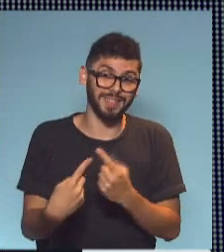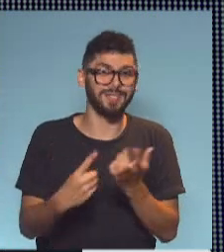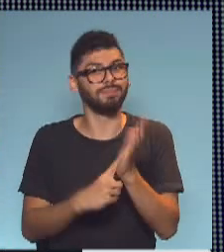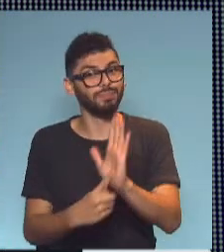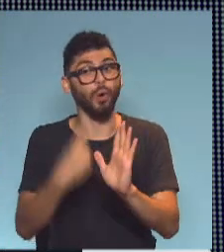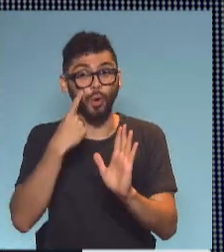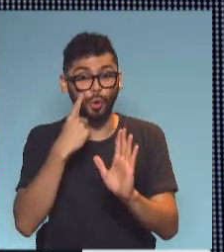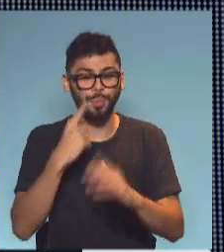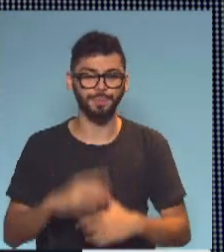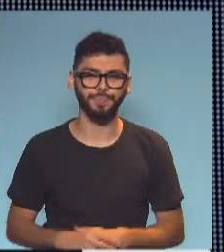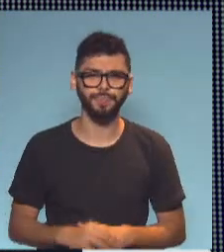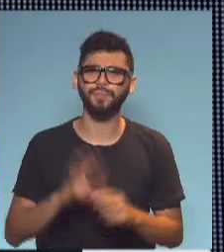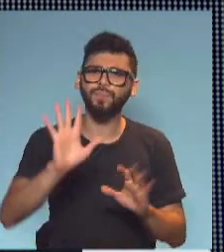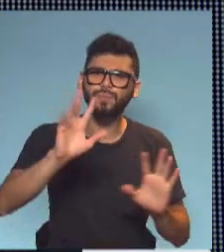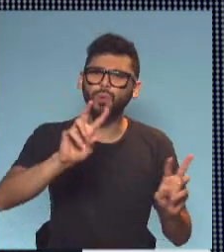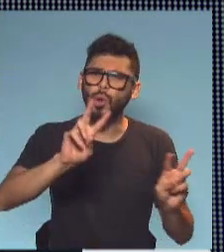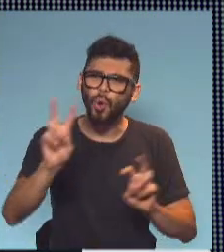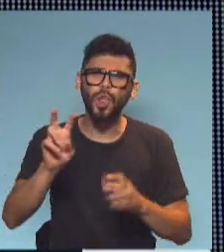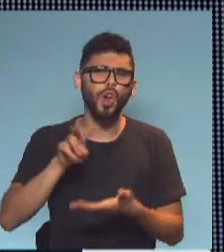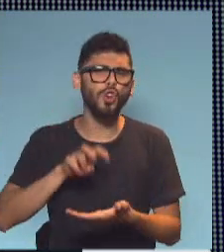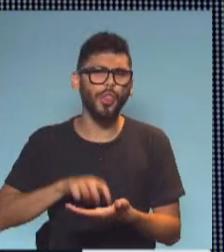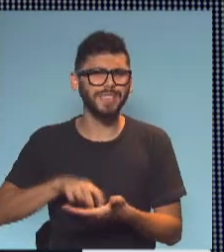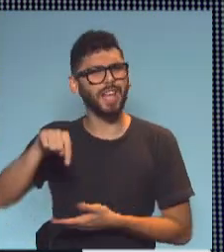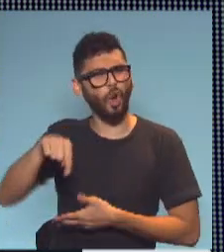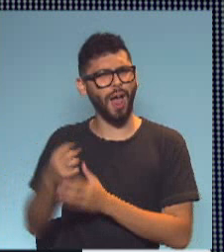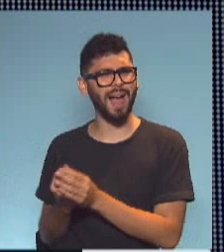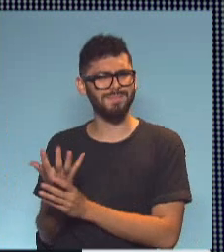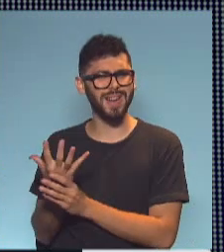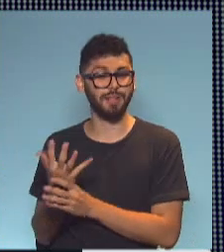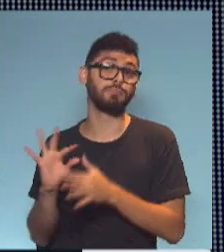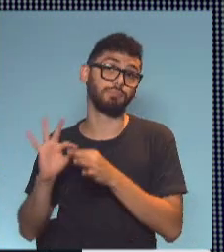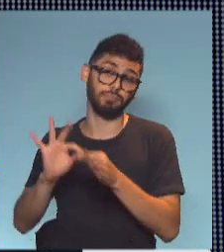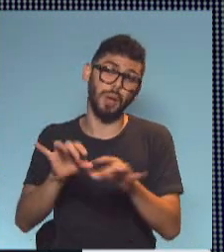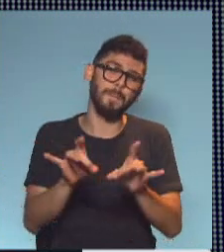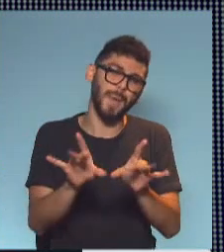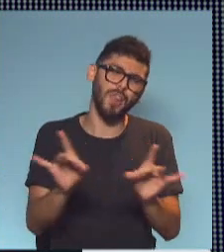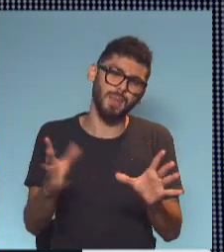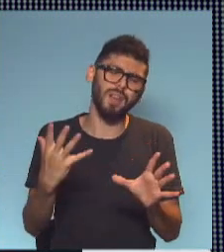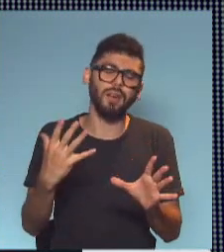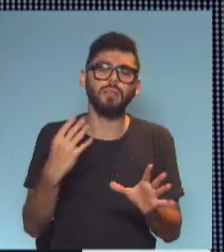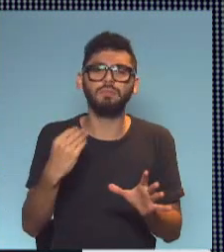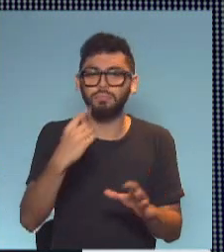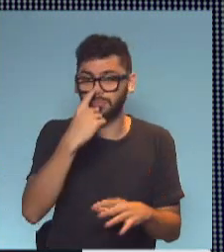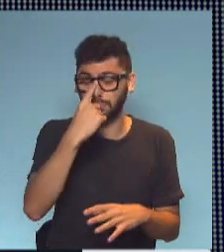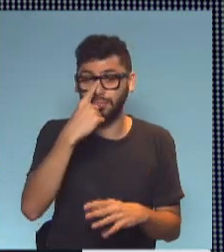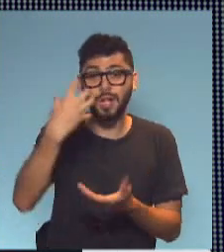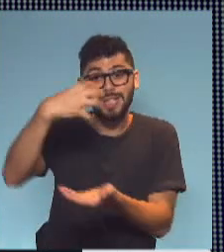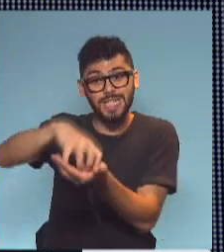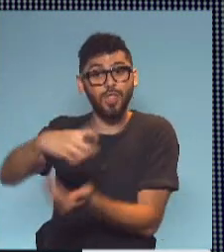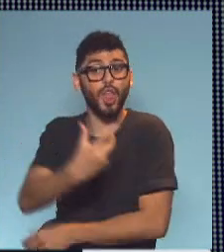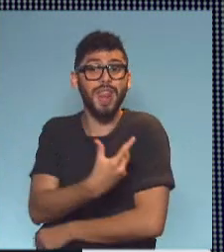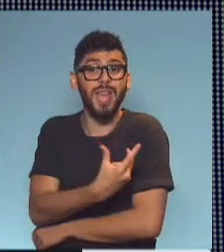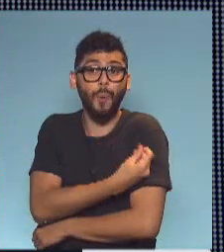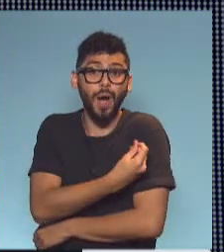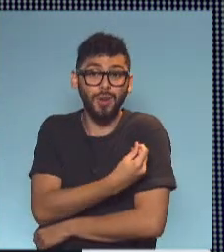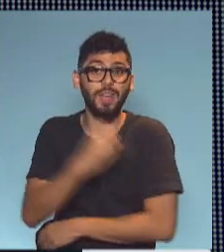vamos a otra noticia. Noticia de esta mañana, que por supuesto tiene que ver con la pandemia, y es la visita a un centro de vacunación